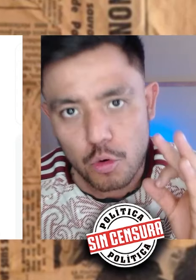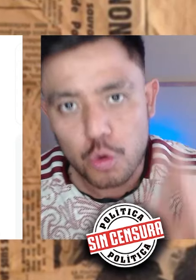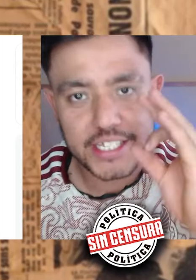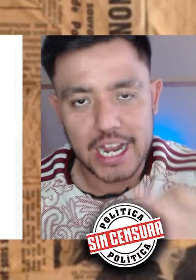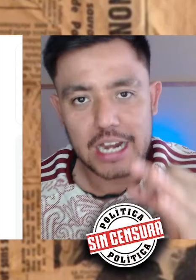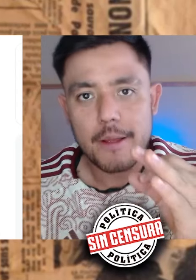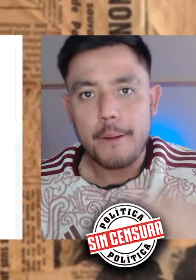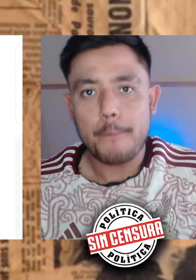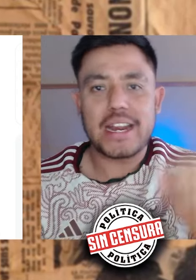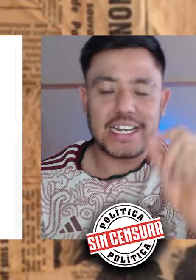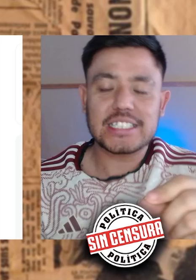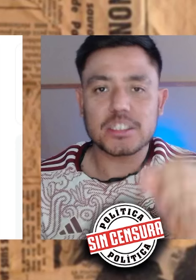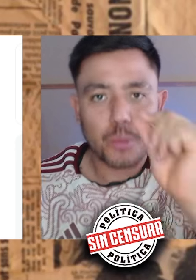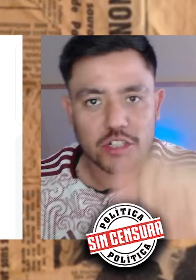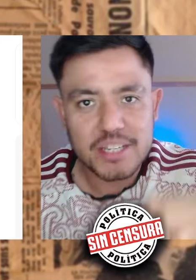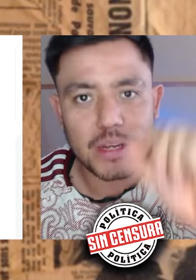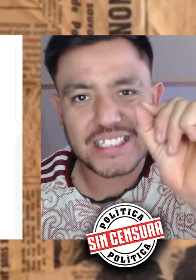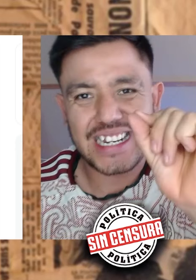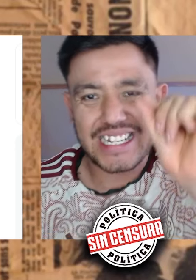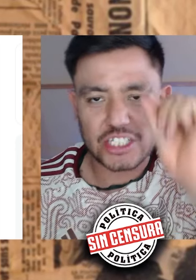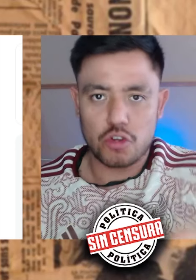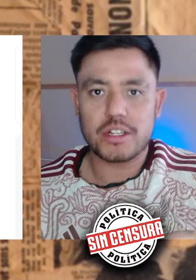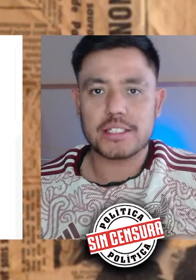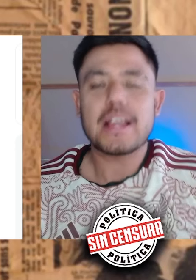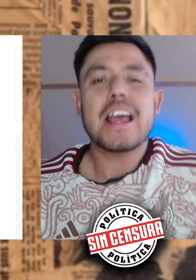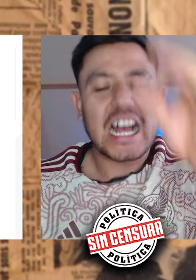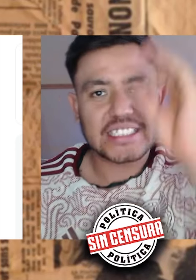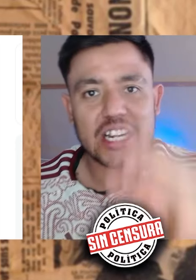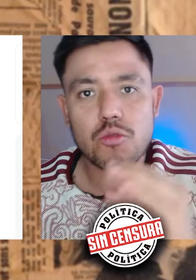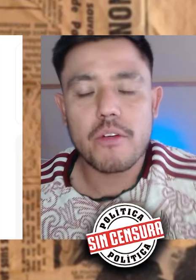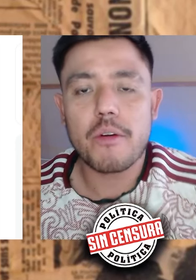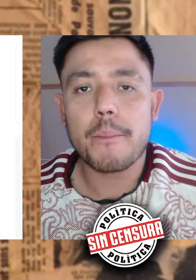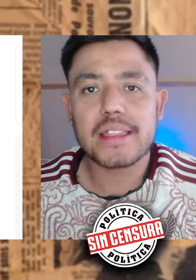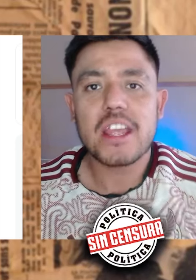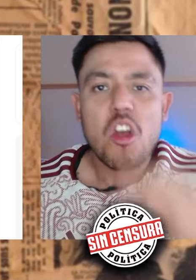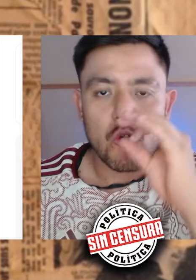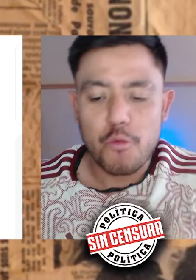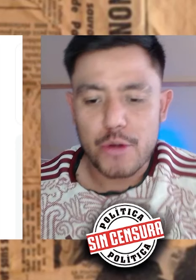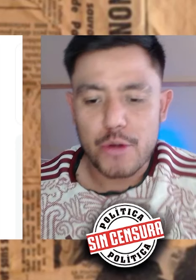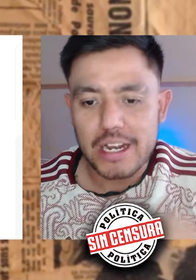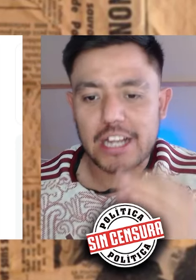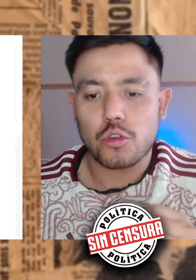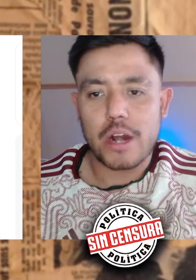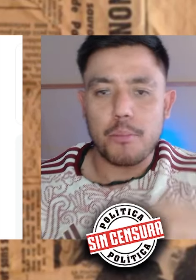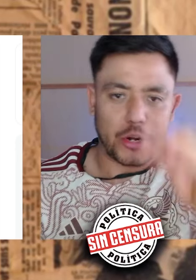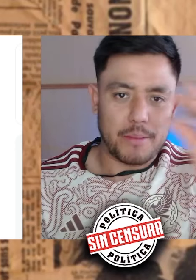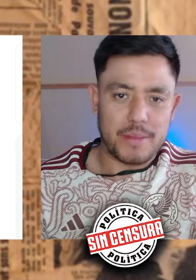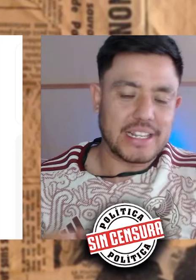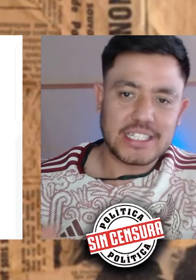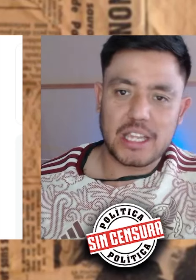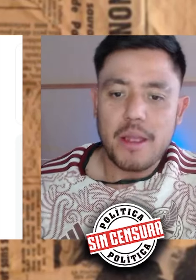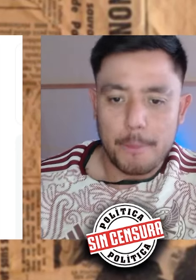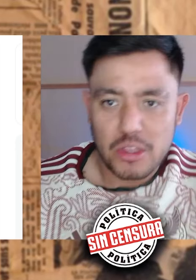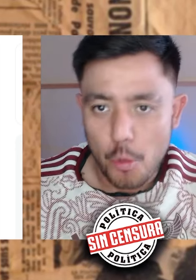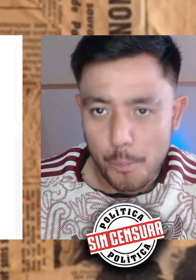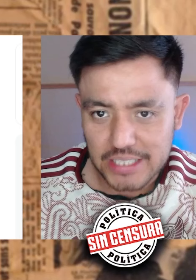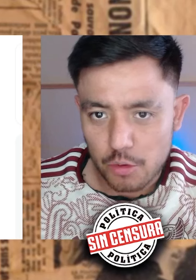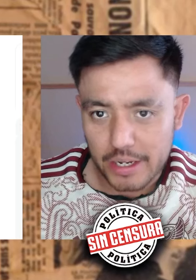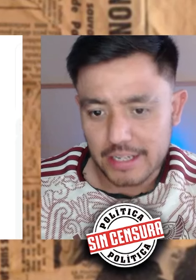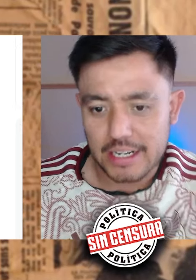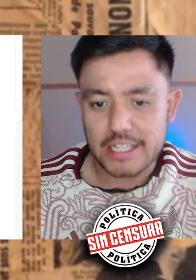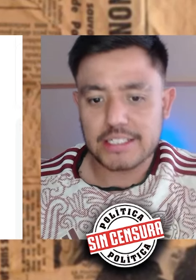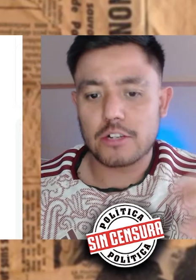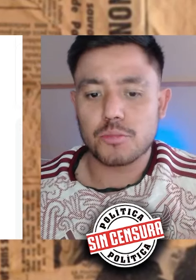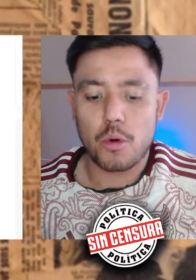poder judicial para en estas próximas elecciones hacer nuevamente un fraude electoral porque miren en este video